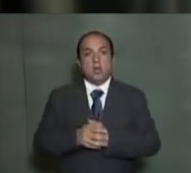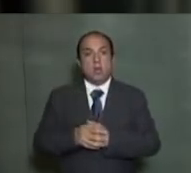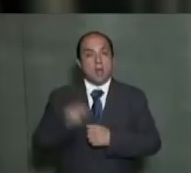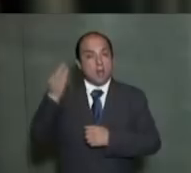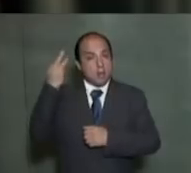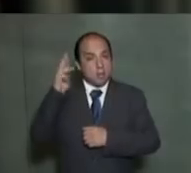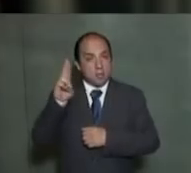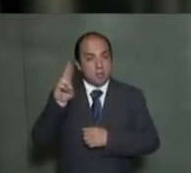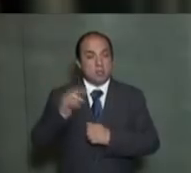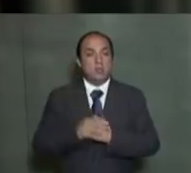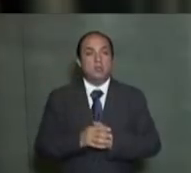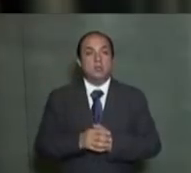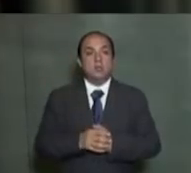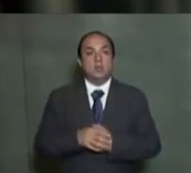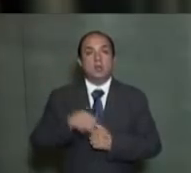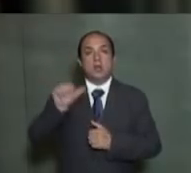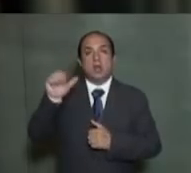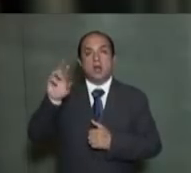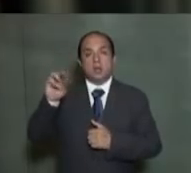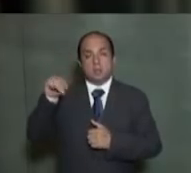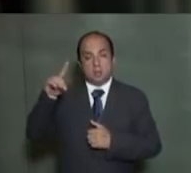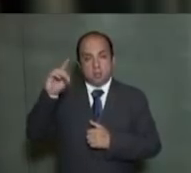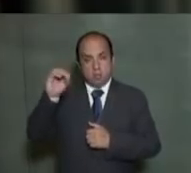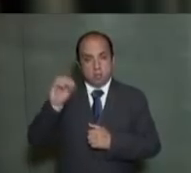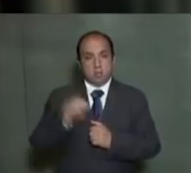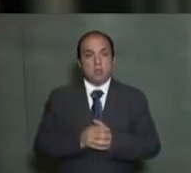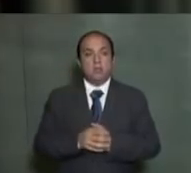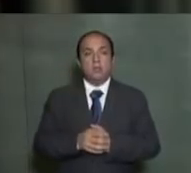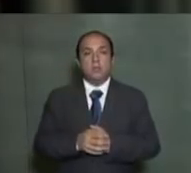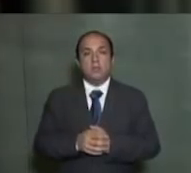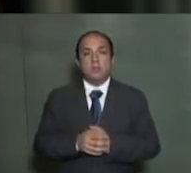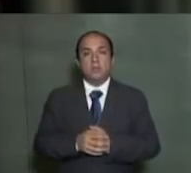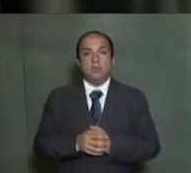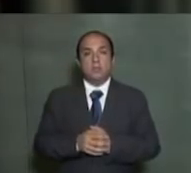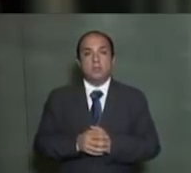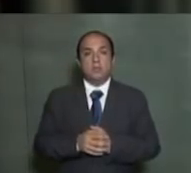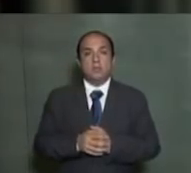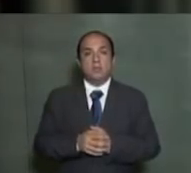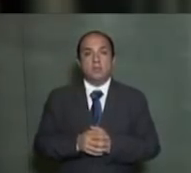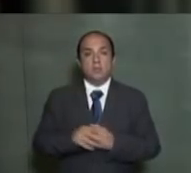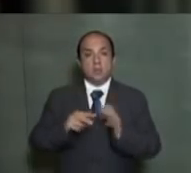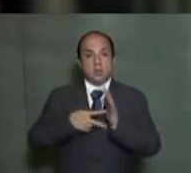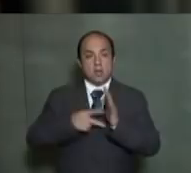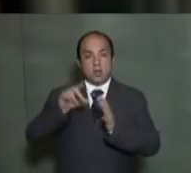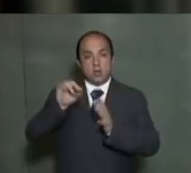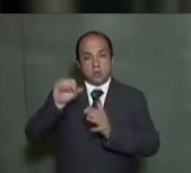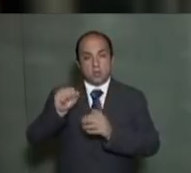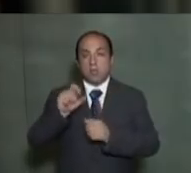ingeniería Armando Gallegos Suárez y el ingeniero Luis Miguel Arroyo Illanes.